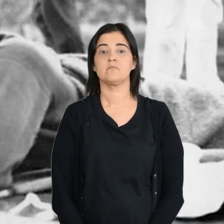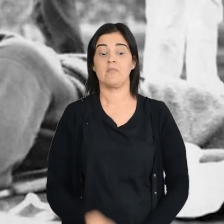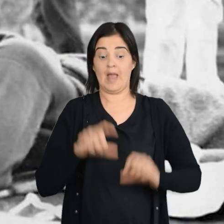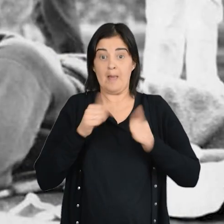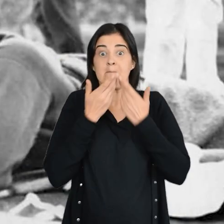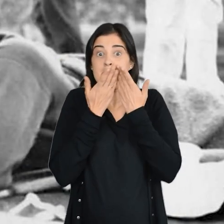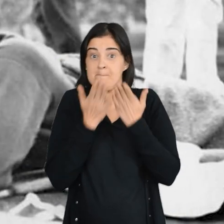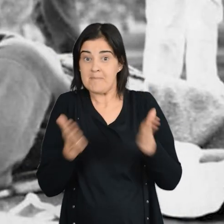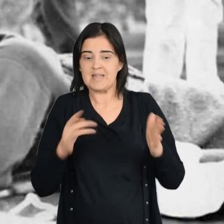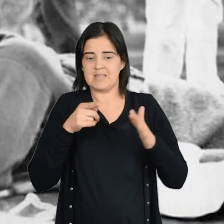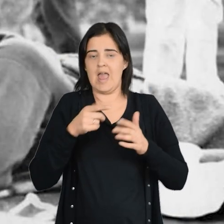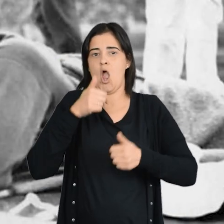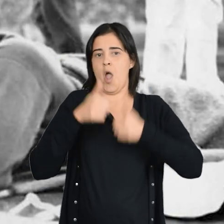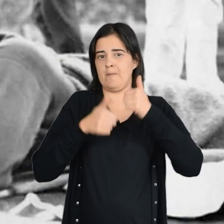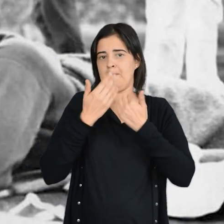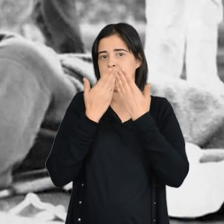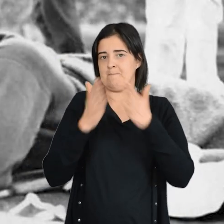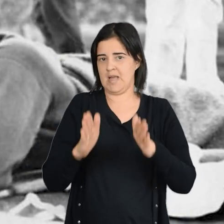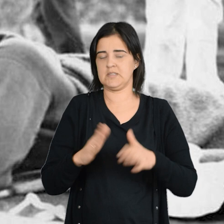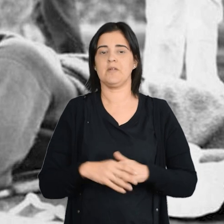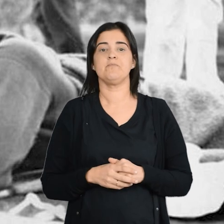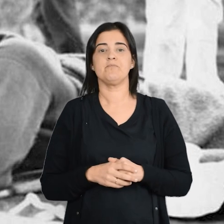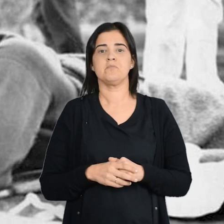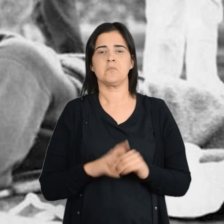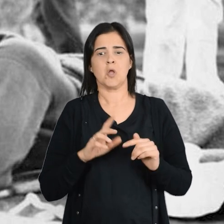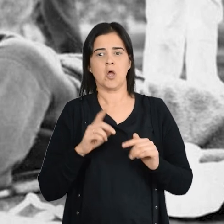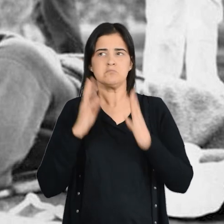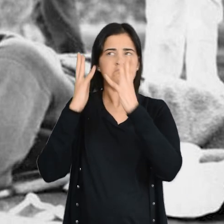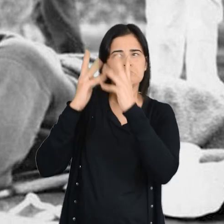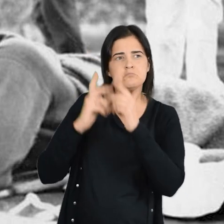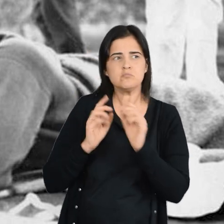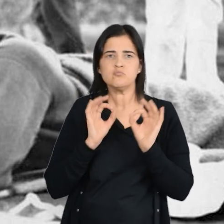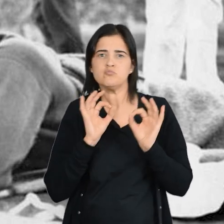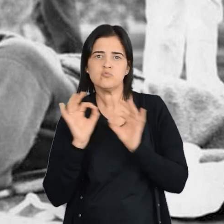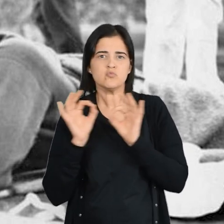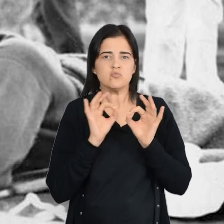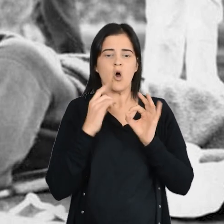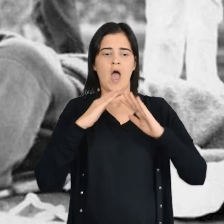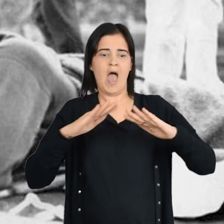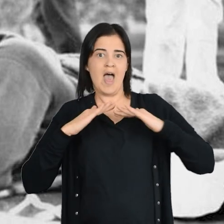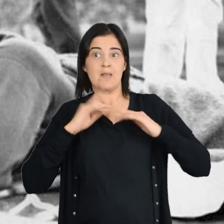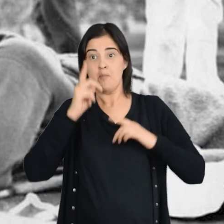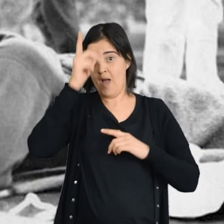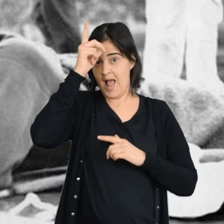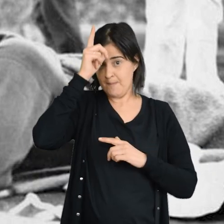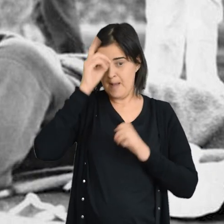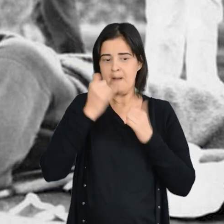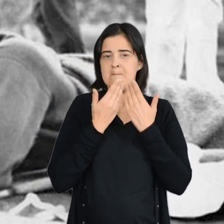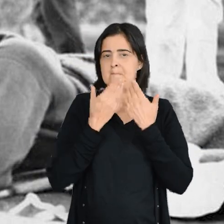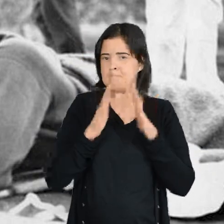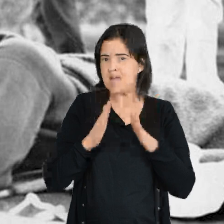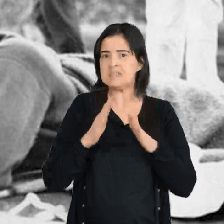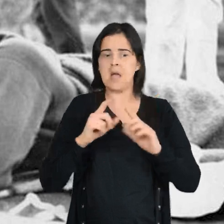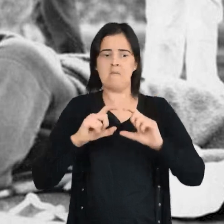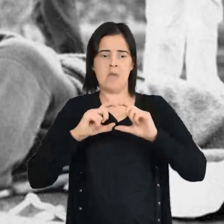se inicia así la competencia todo iba según lo planeado los atletas alemanes comenzaban